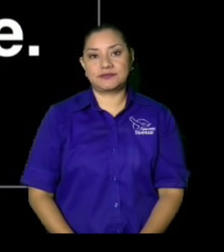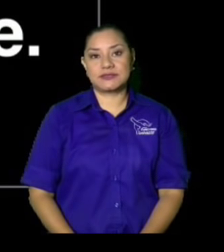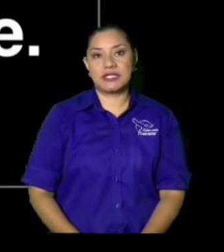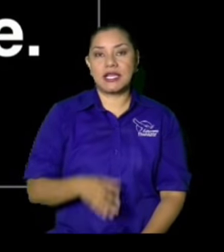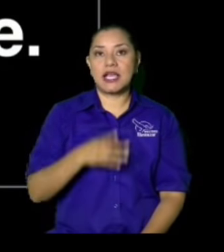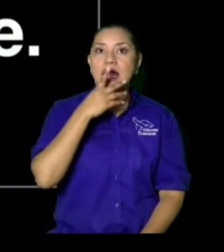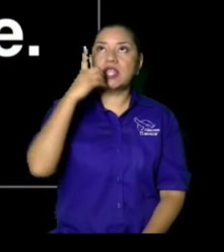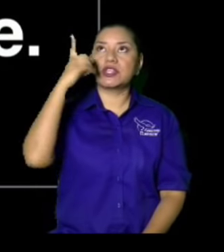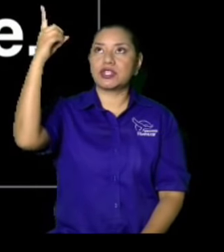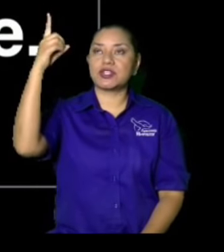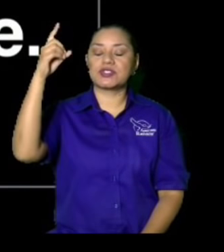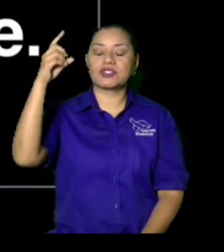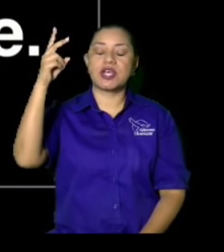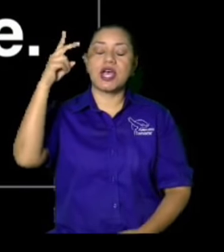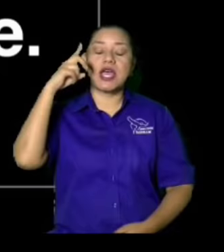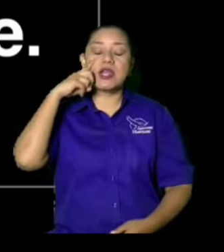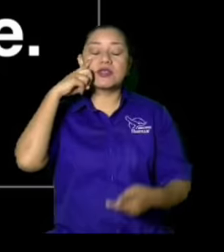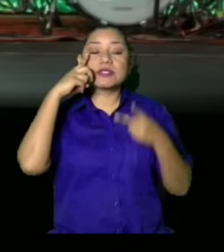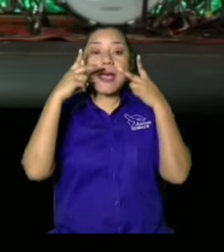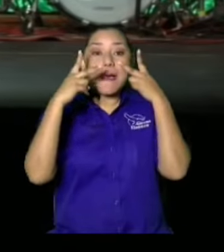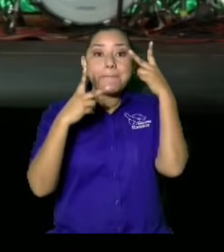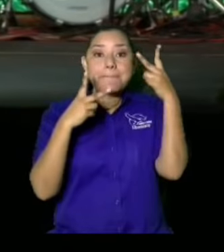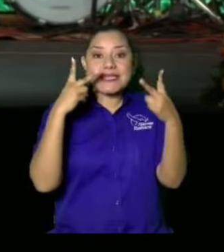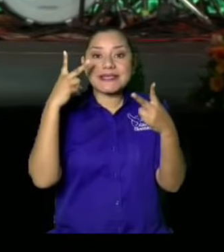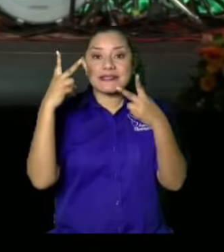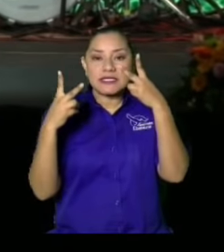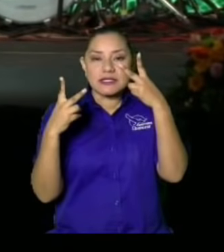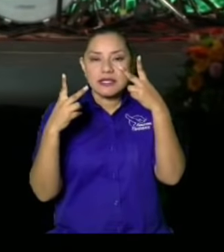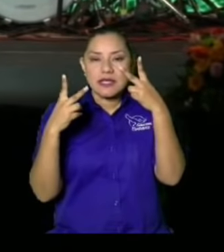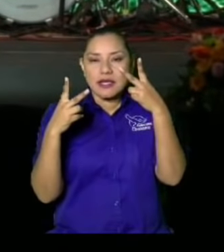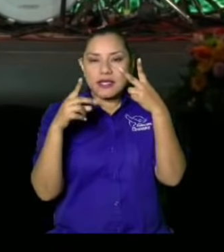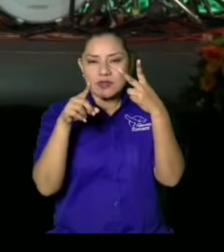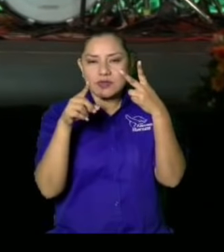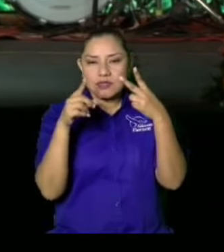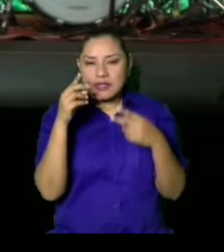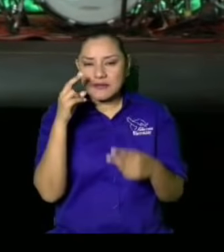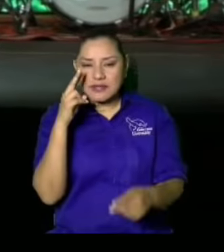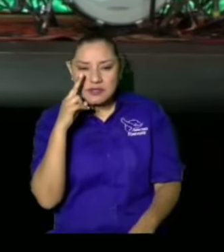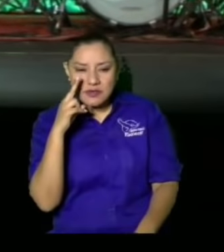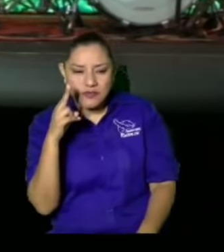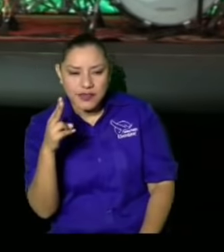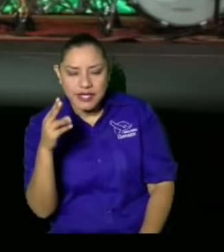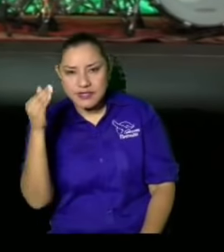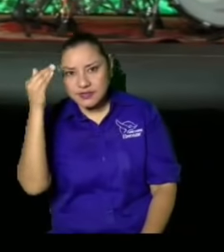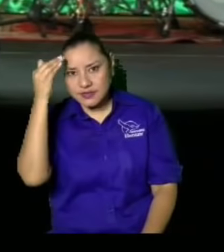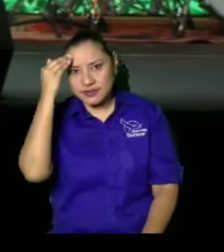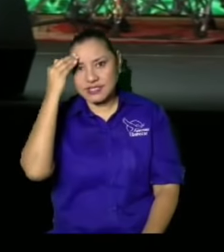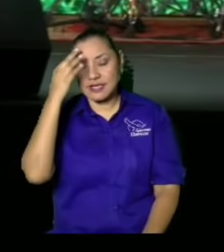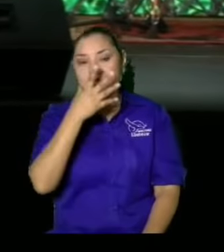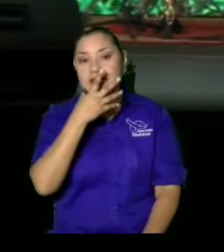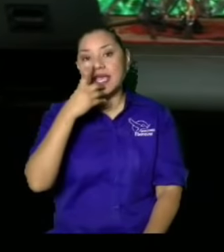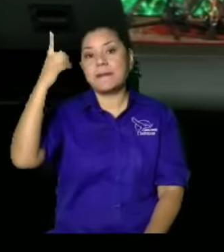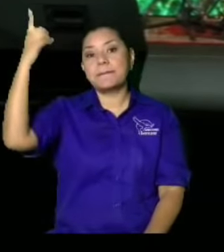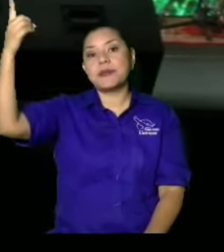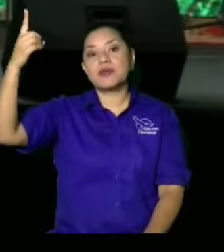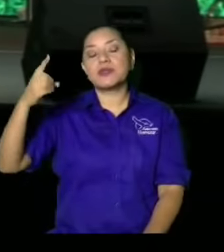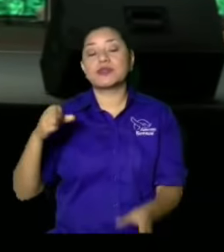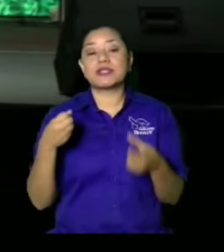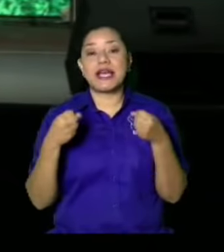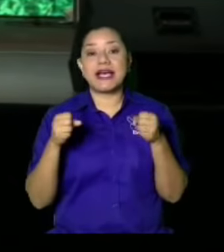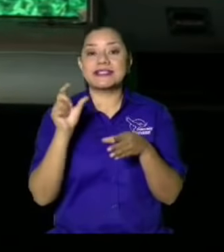Dios está visitando, y quizá no te des cuenta. Dios está haciendo cosas extraordinarias en tu